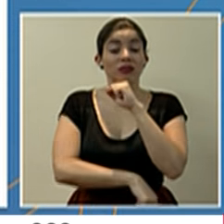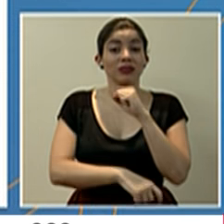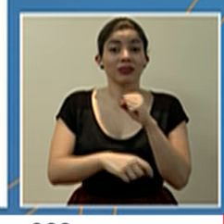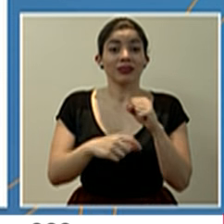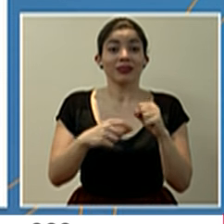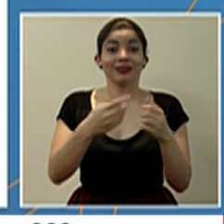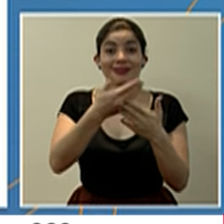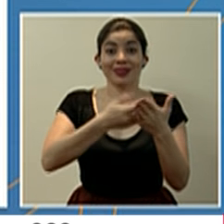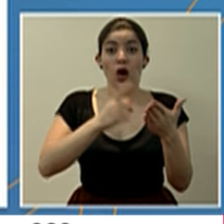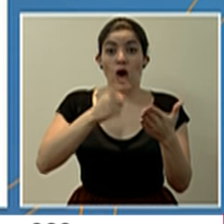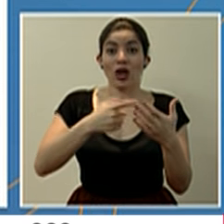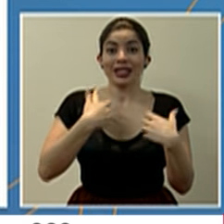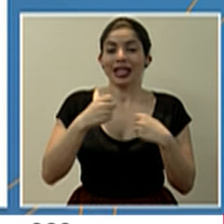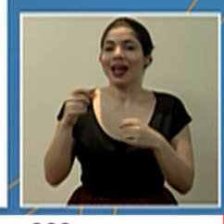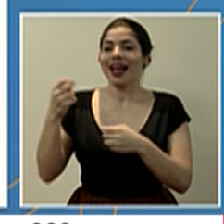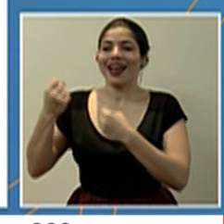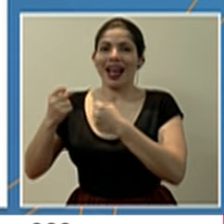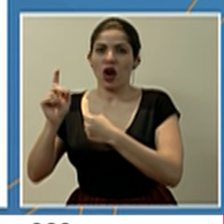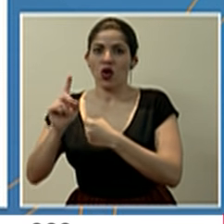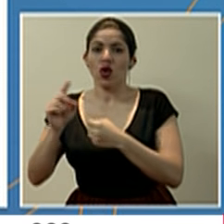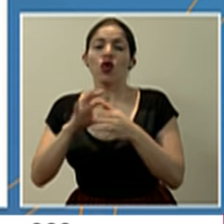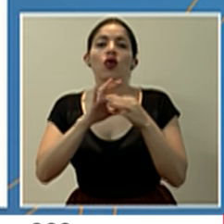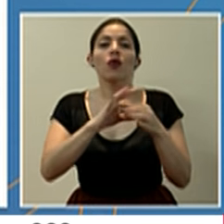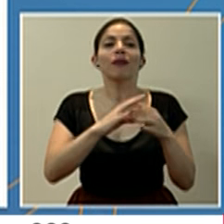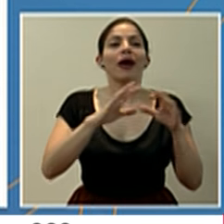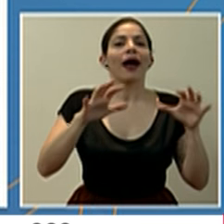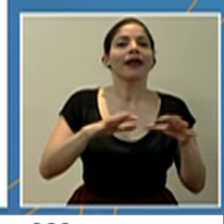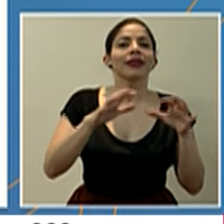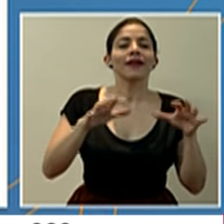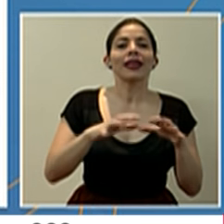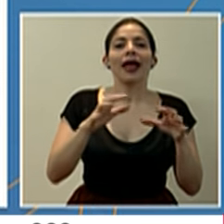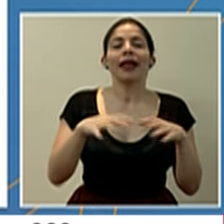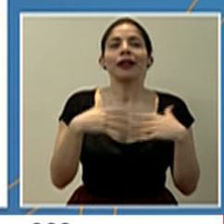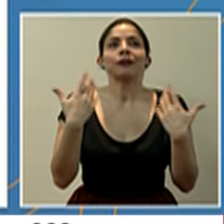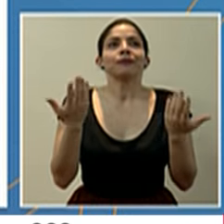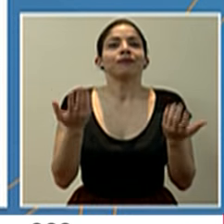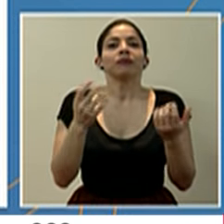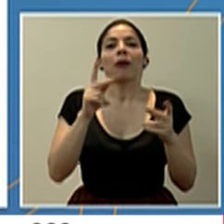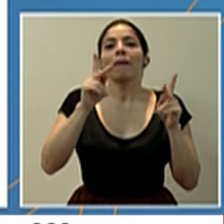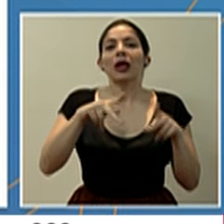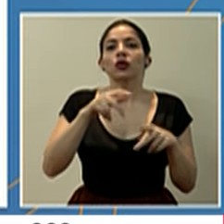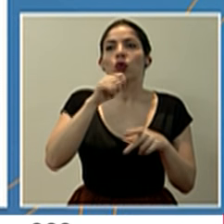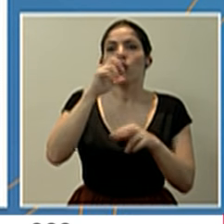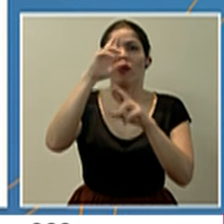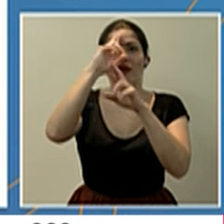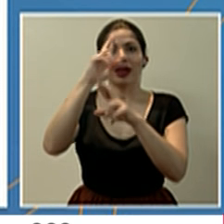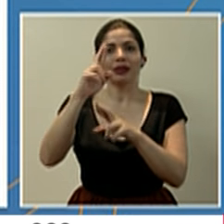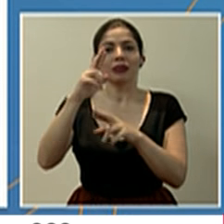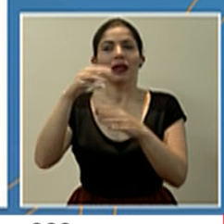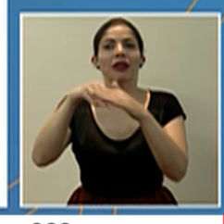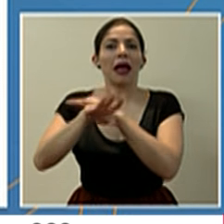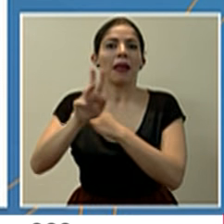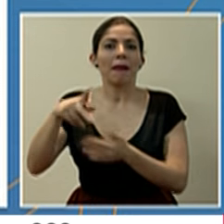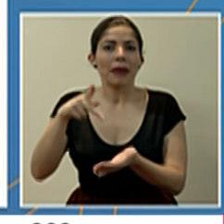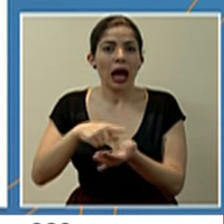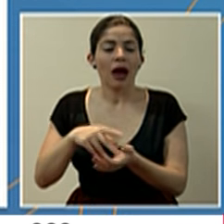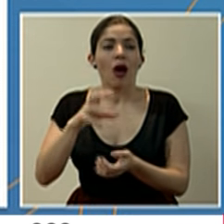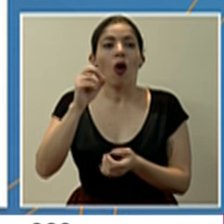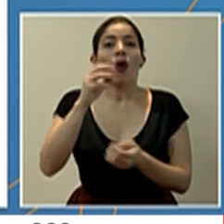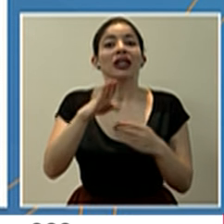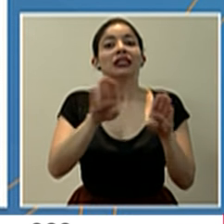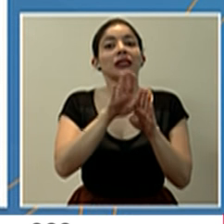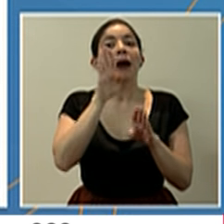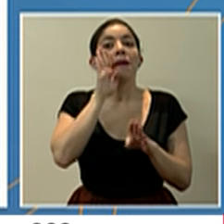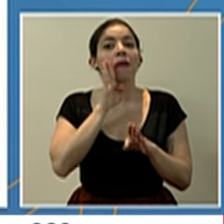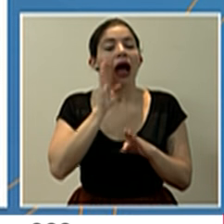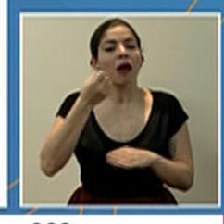ver no con vehicular, sino con actividades, ya bien sea no respetar acceso a parques, o no respetar el cierre de un